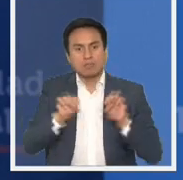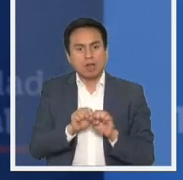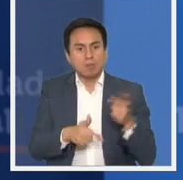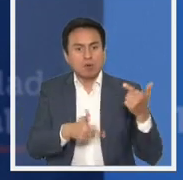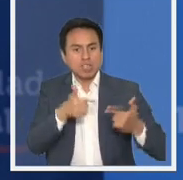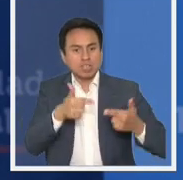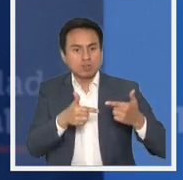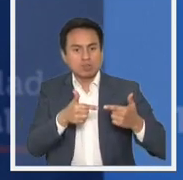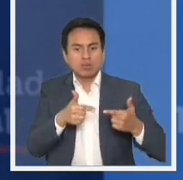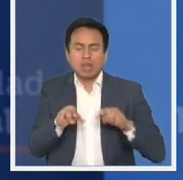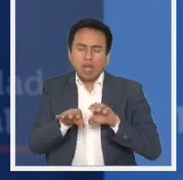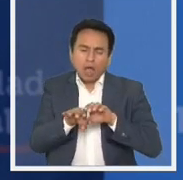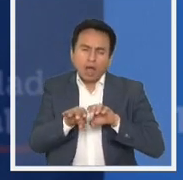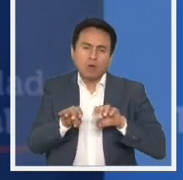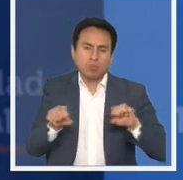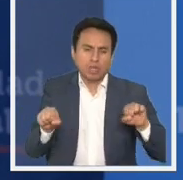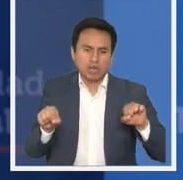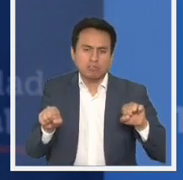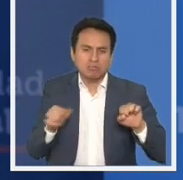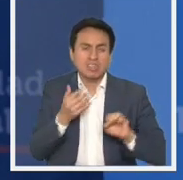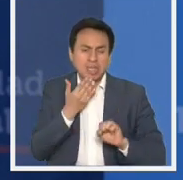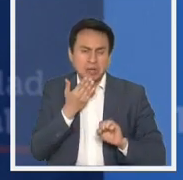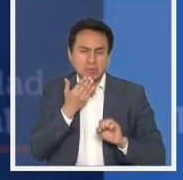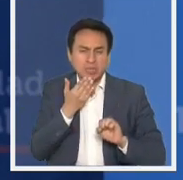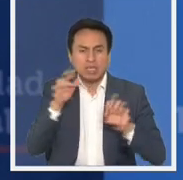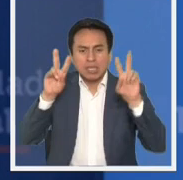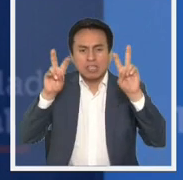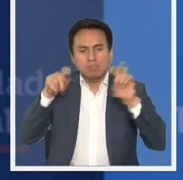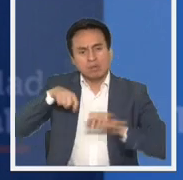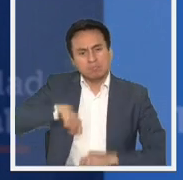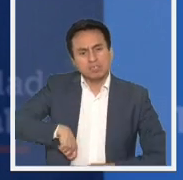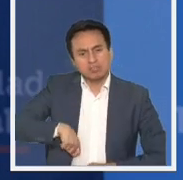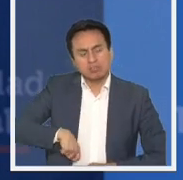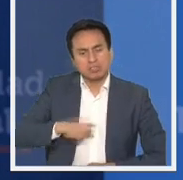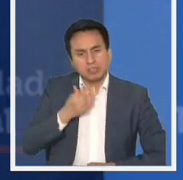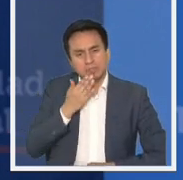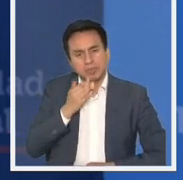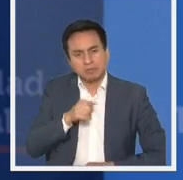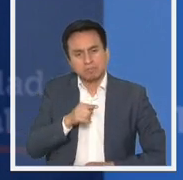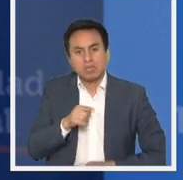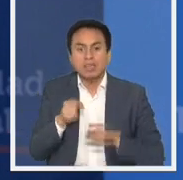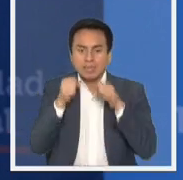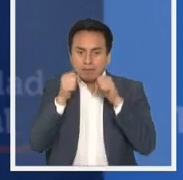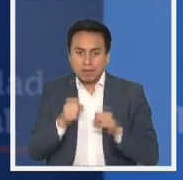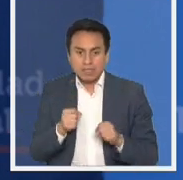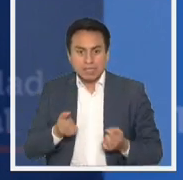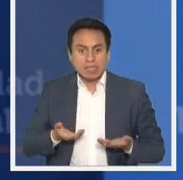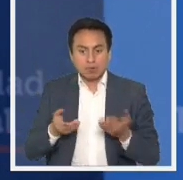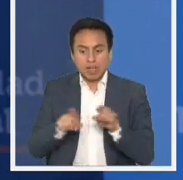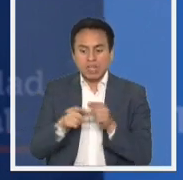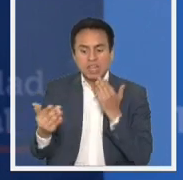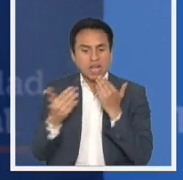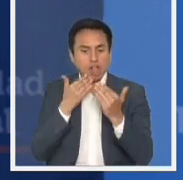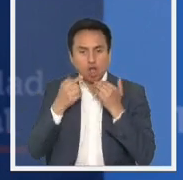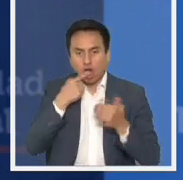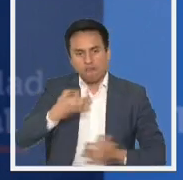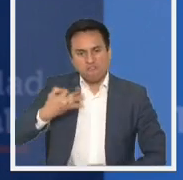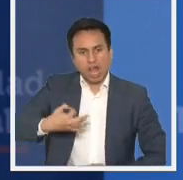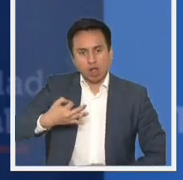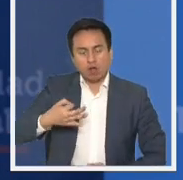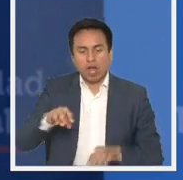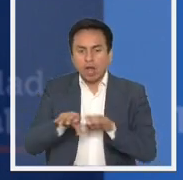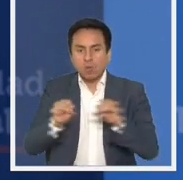y que lleguemos a un acuerdo también en materia de pensiones seamos capaces de generar a través de un diálogo Franco